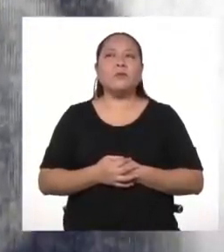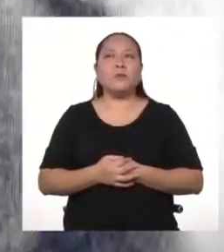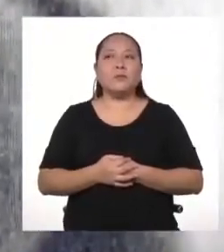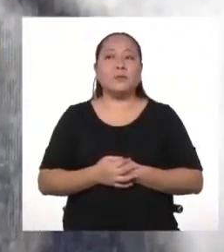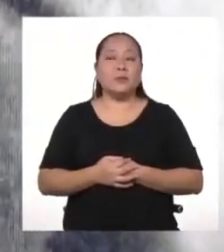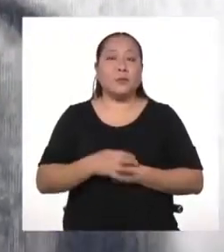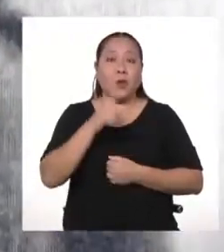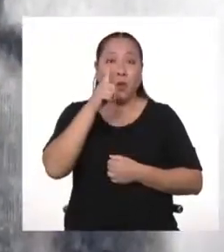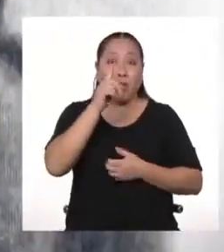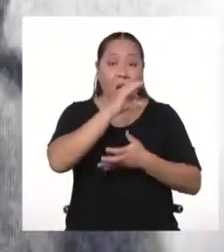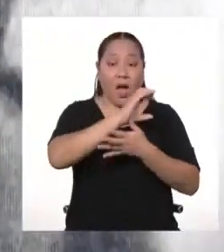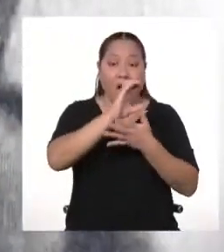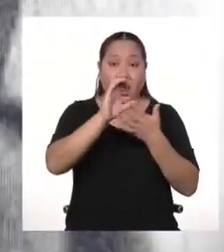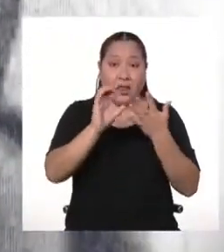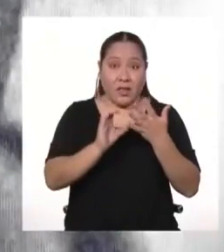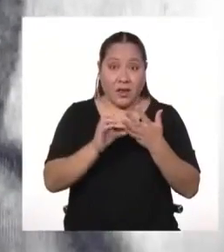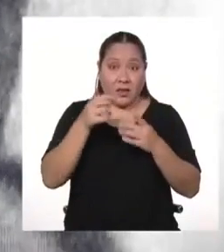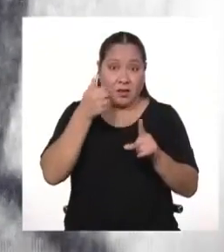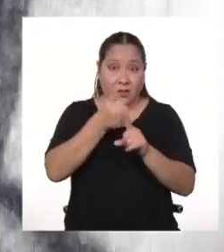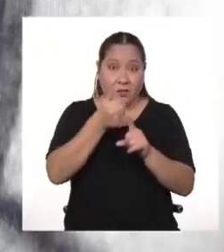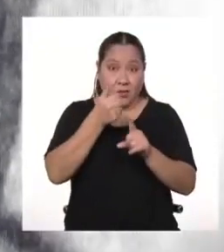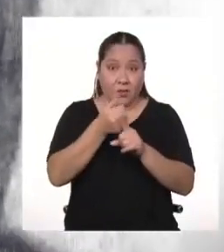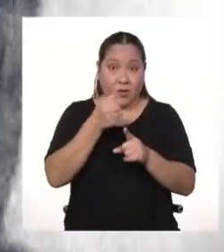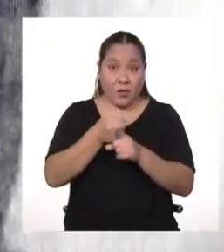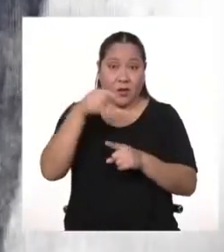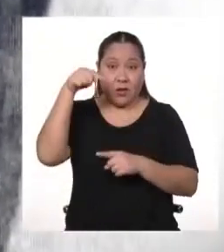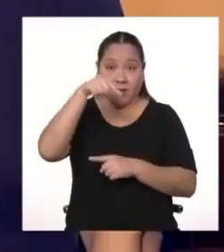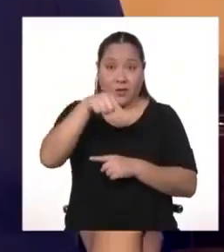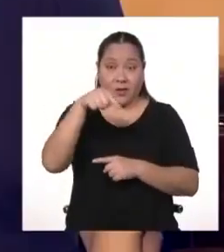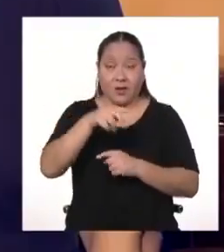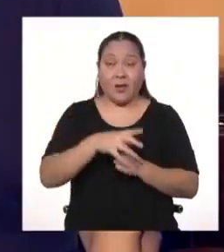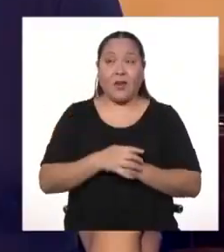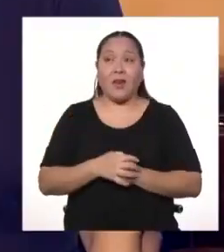Una de las características del dandismo era usar ropa